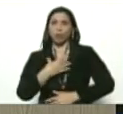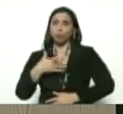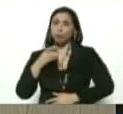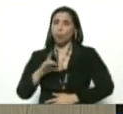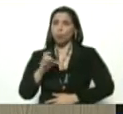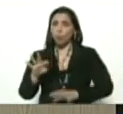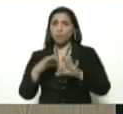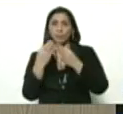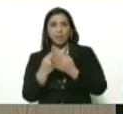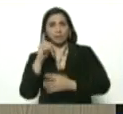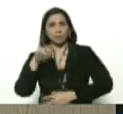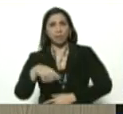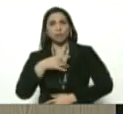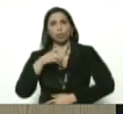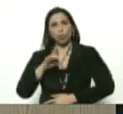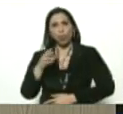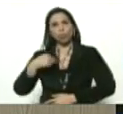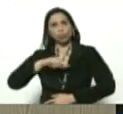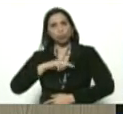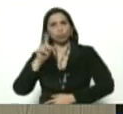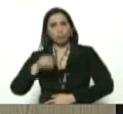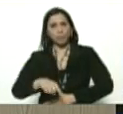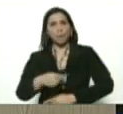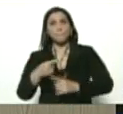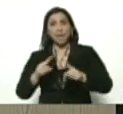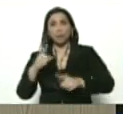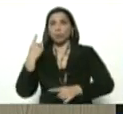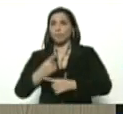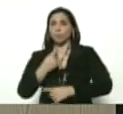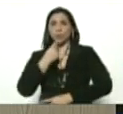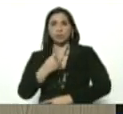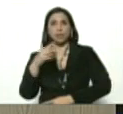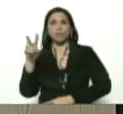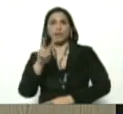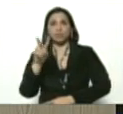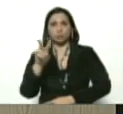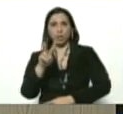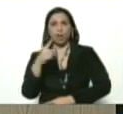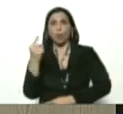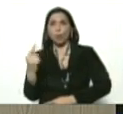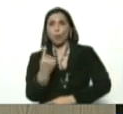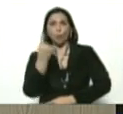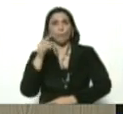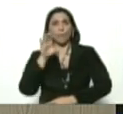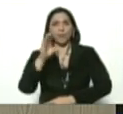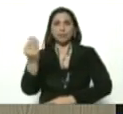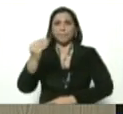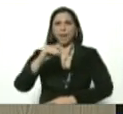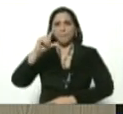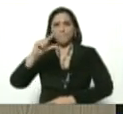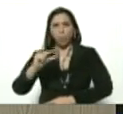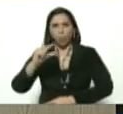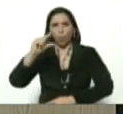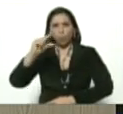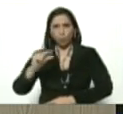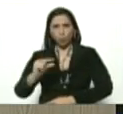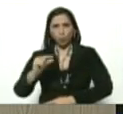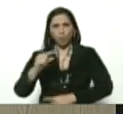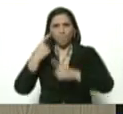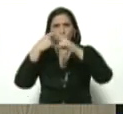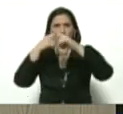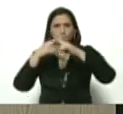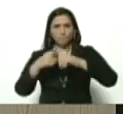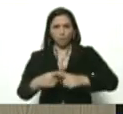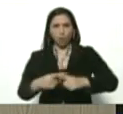familiares y es un dolor para todos nosotros pero también hay que decirlo venezuela es uno de los países con la más baja tasa de letalidad